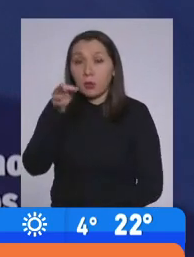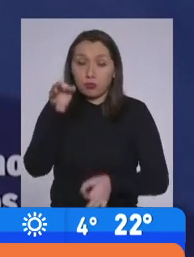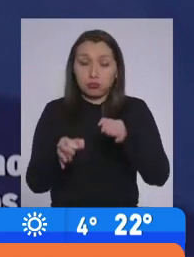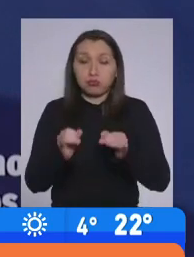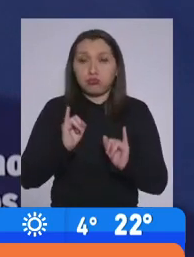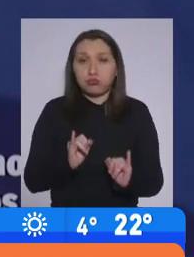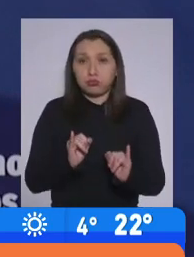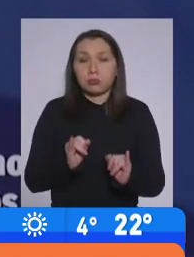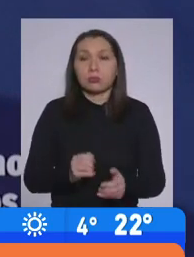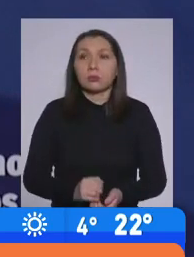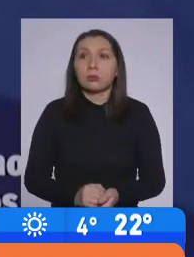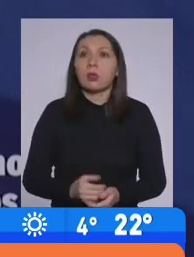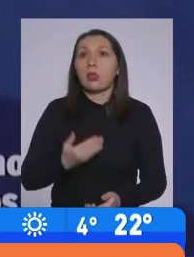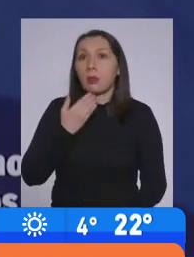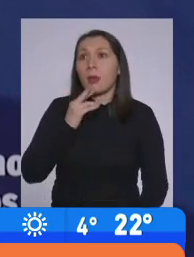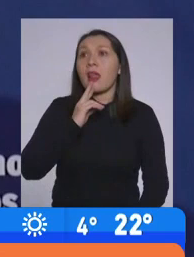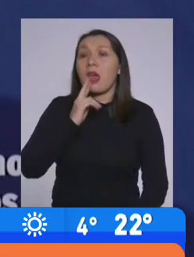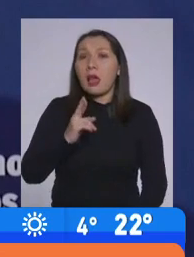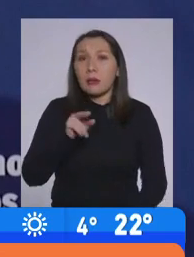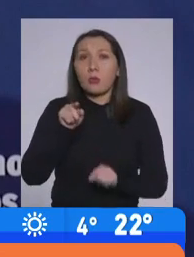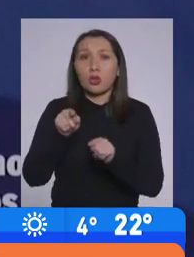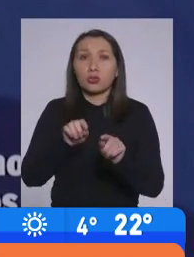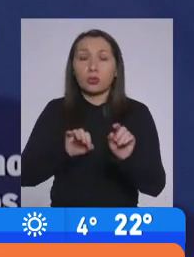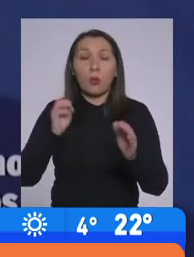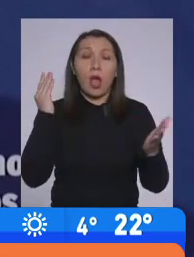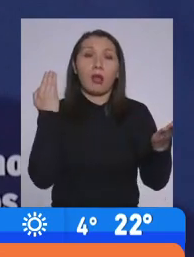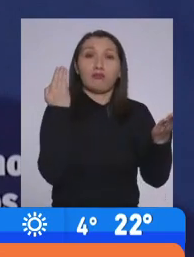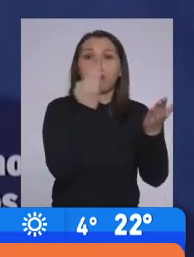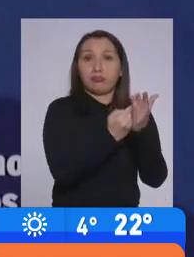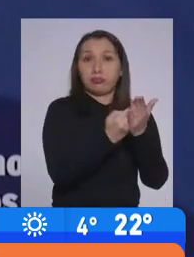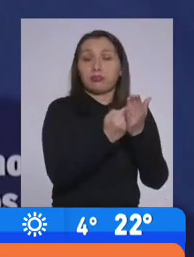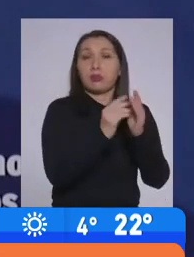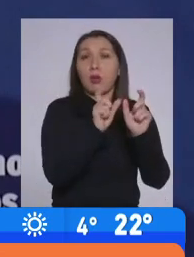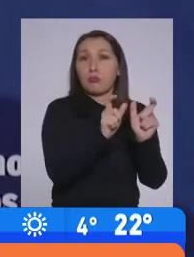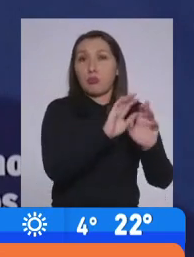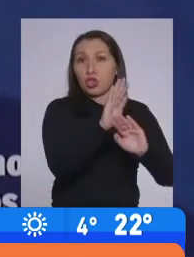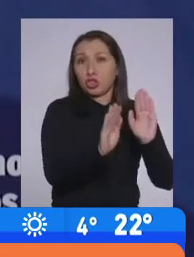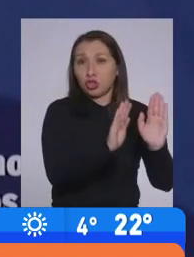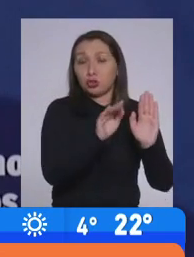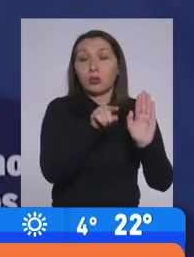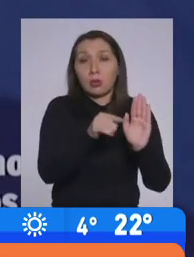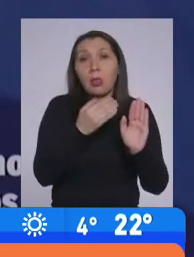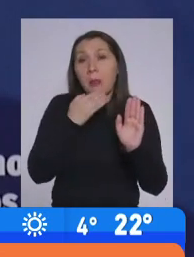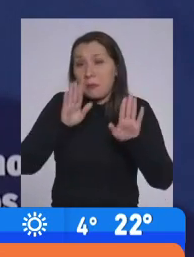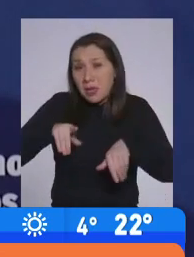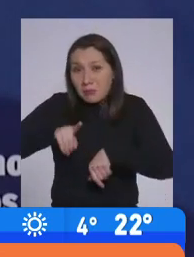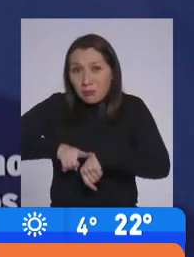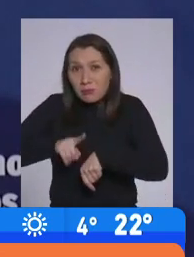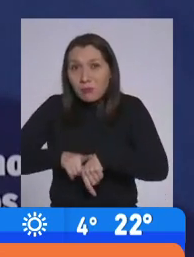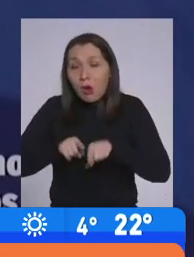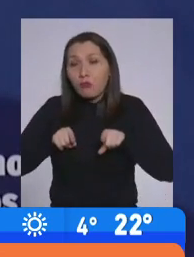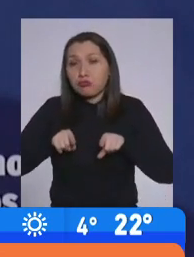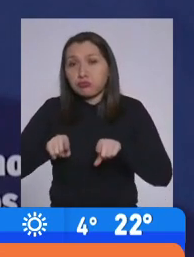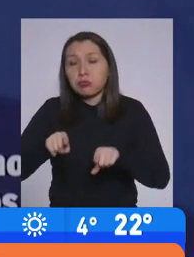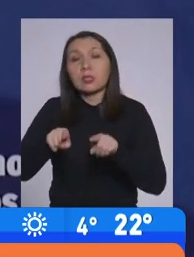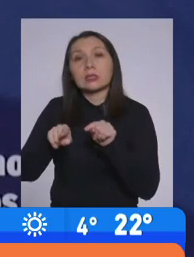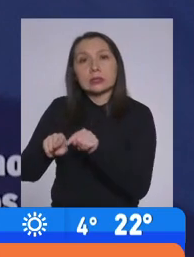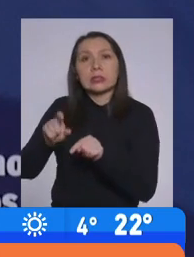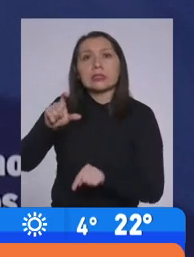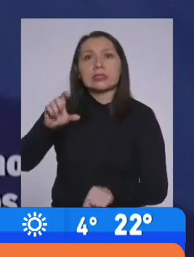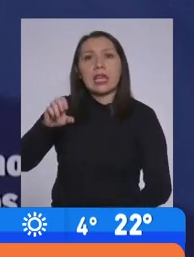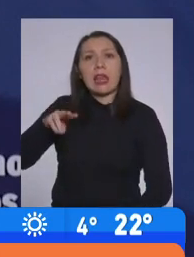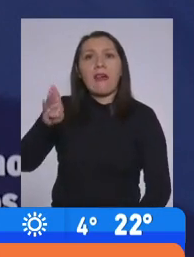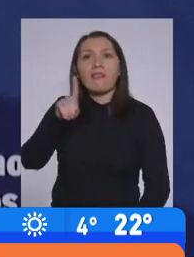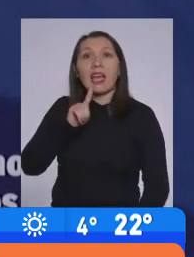justicia respondiendo esos recursos y paralelamente en concomitancia con la cena vas dando